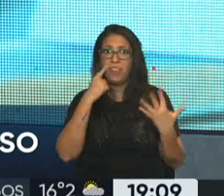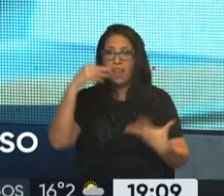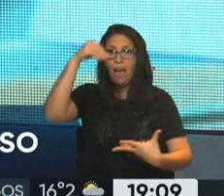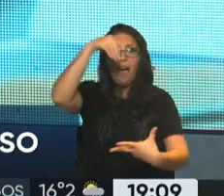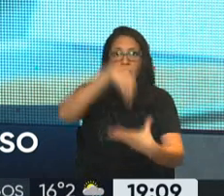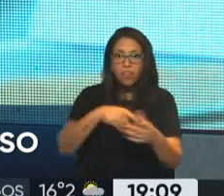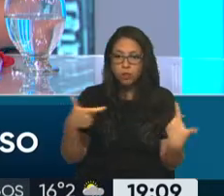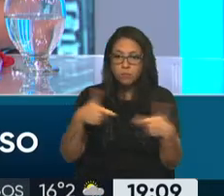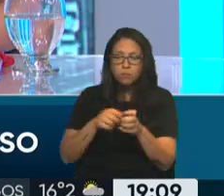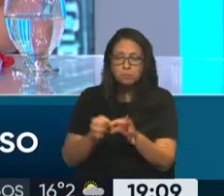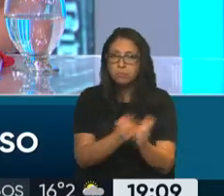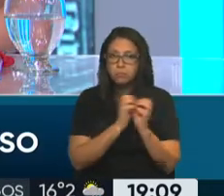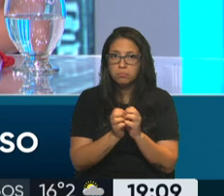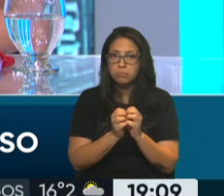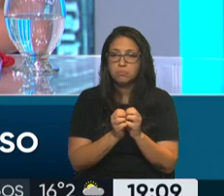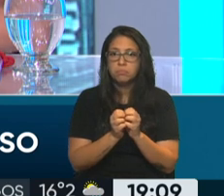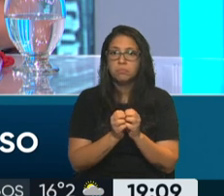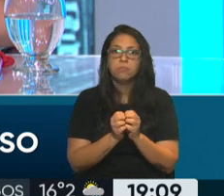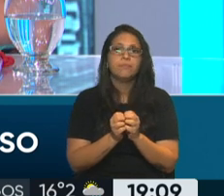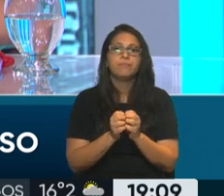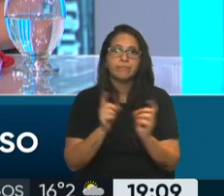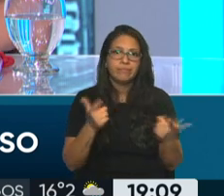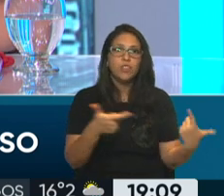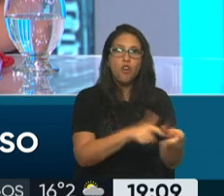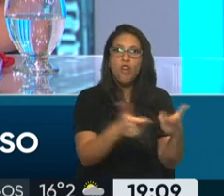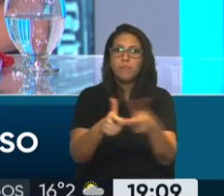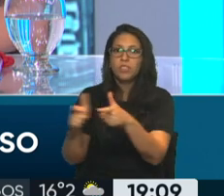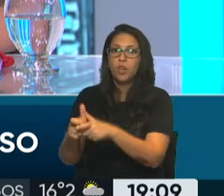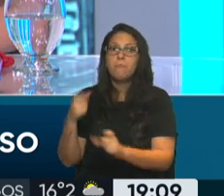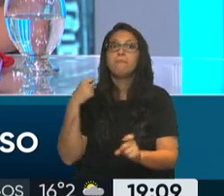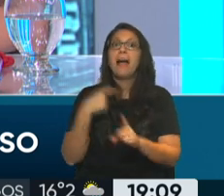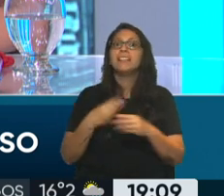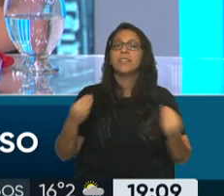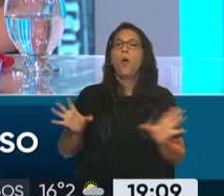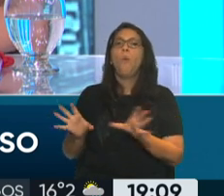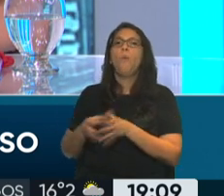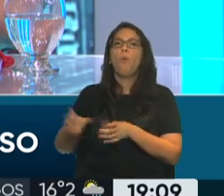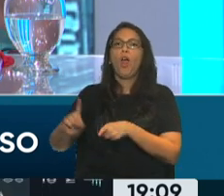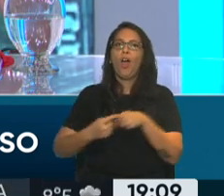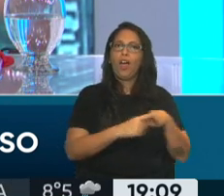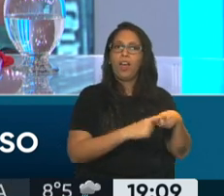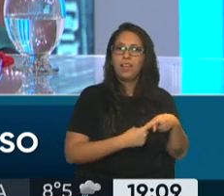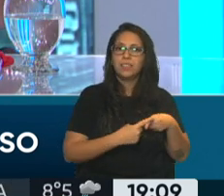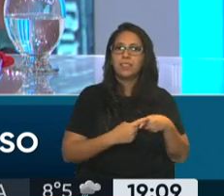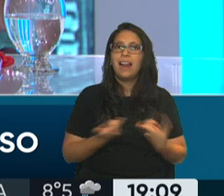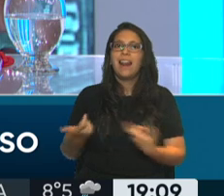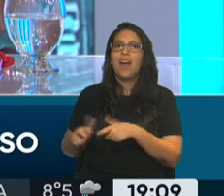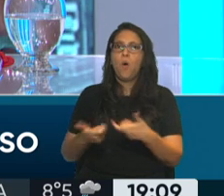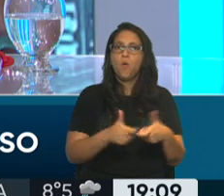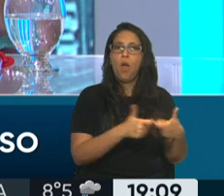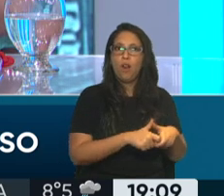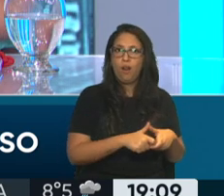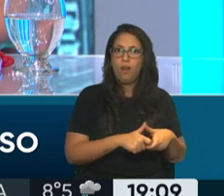comisión claro De ahí ya después tenés las comisiones y las reuniones de bloque que eh se hace por separado obviamente cada